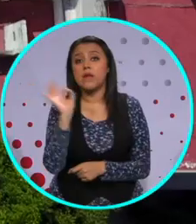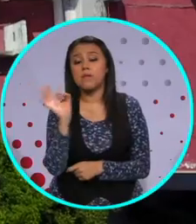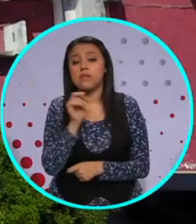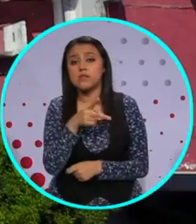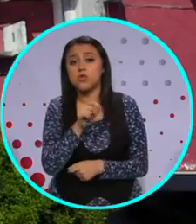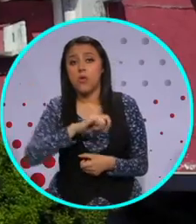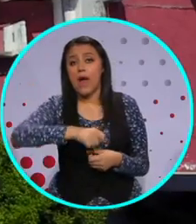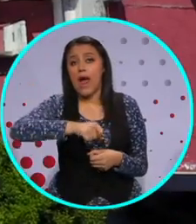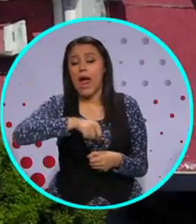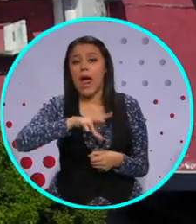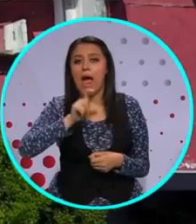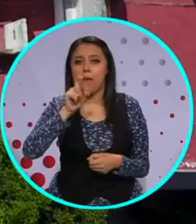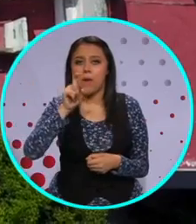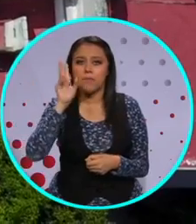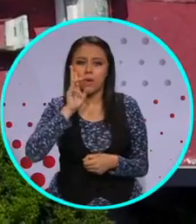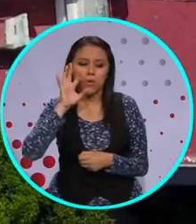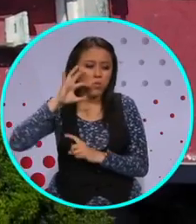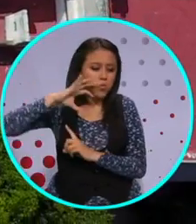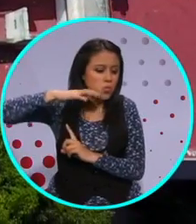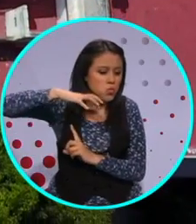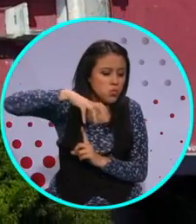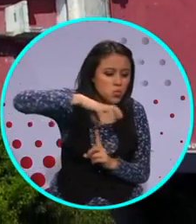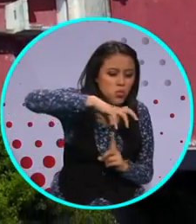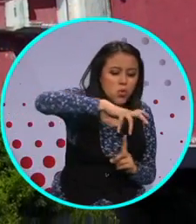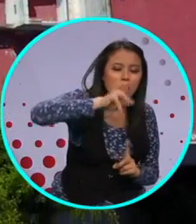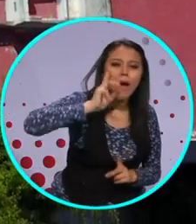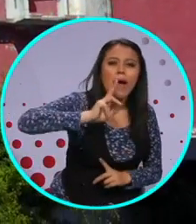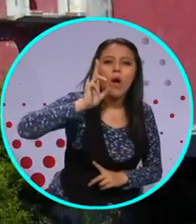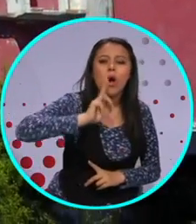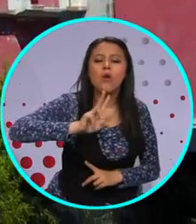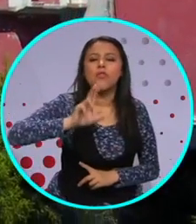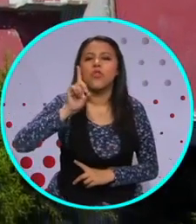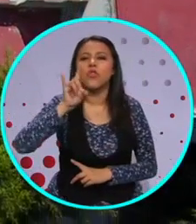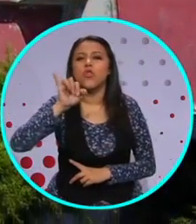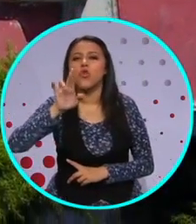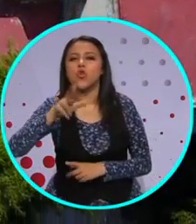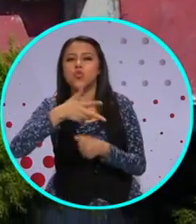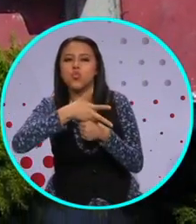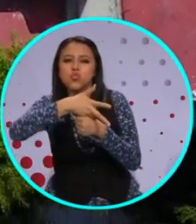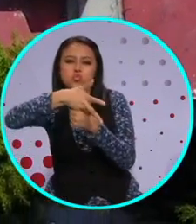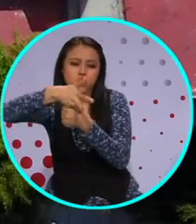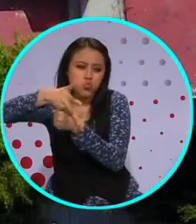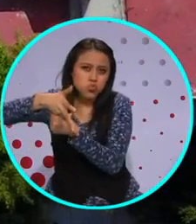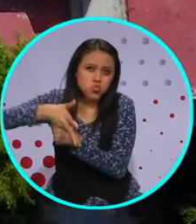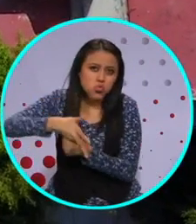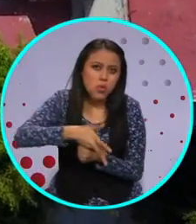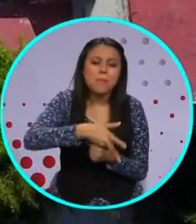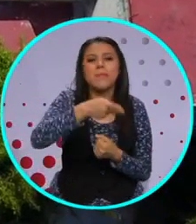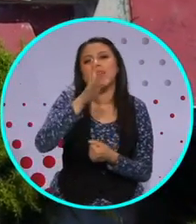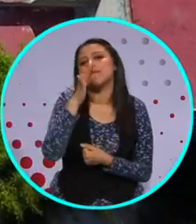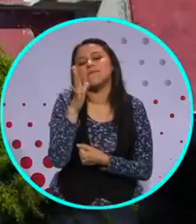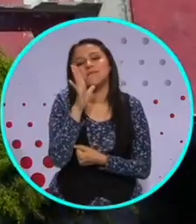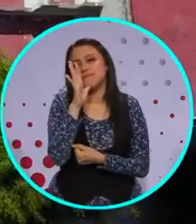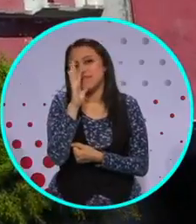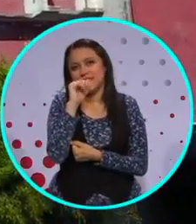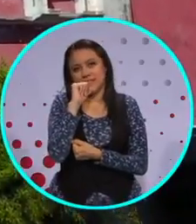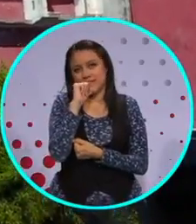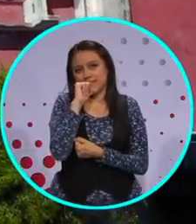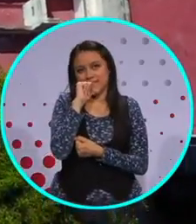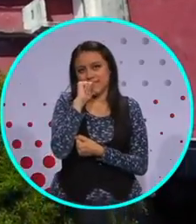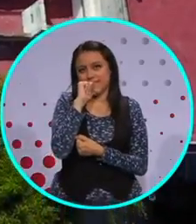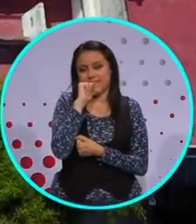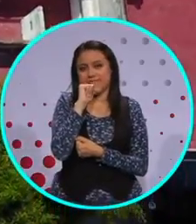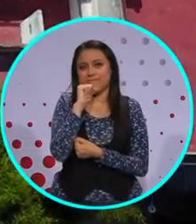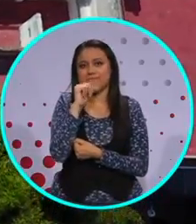al urban drone a ver si podía ver algo desde el aire pero al parecer la afectación queda bajo techo nuestra